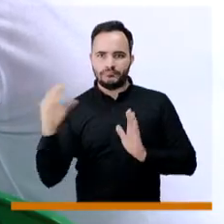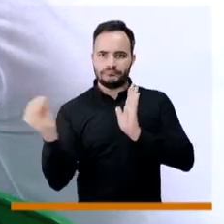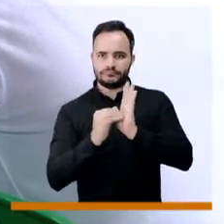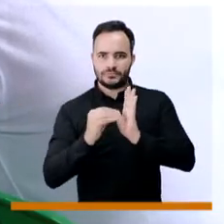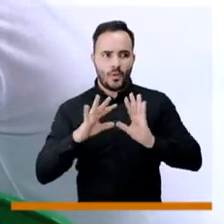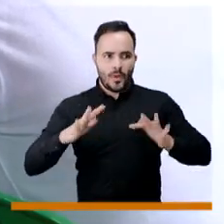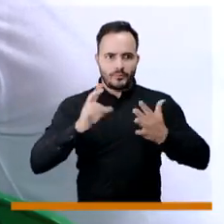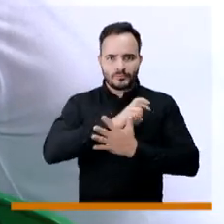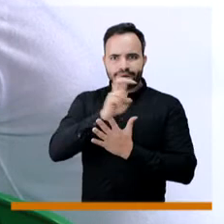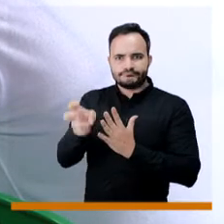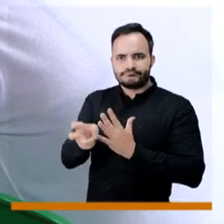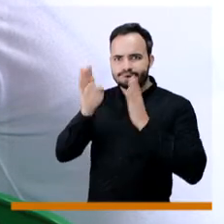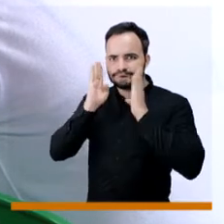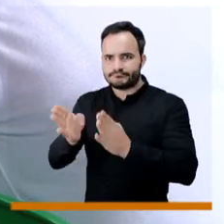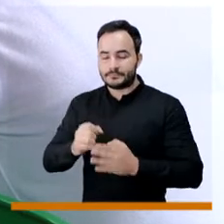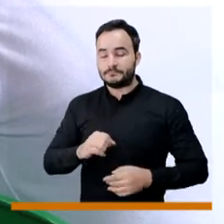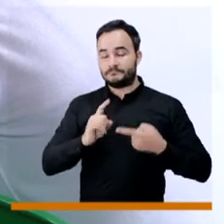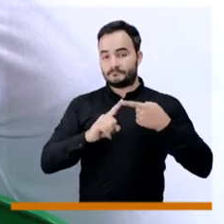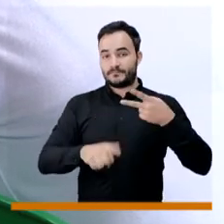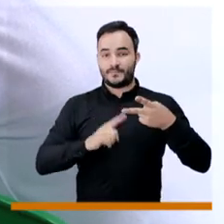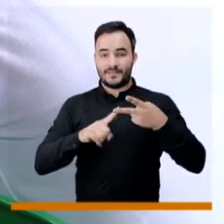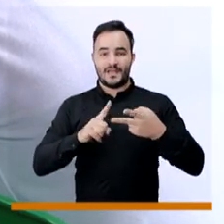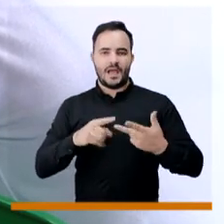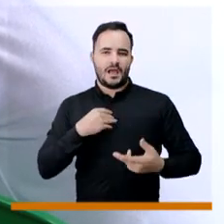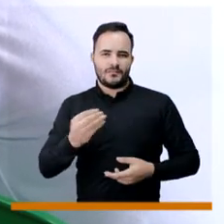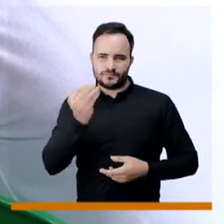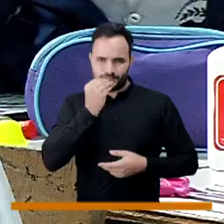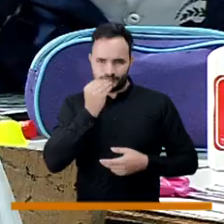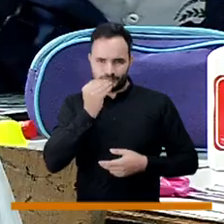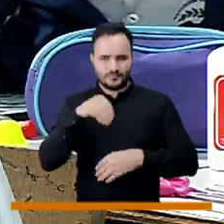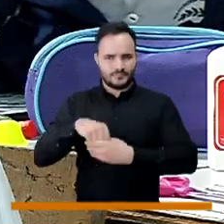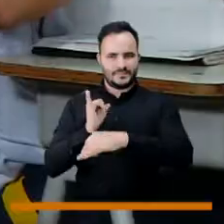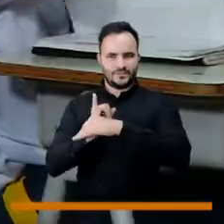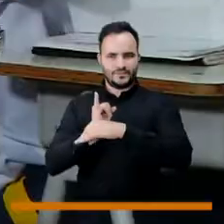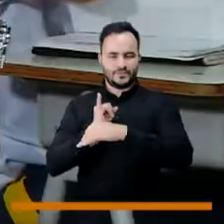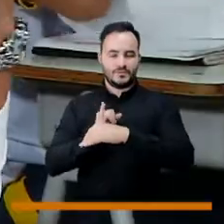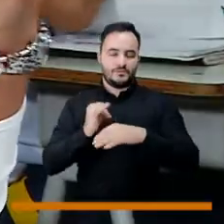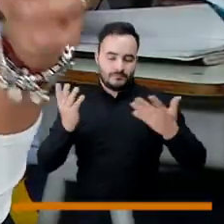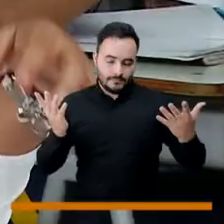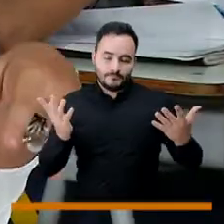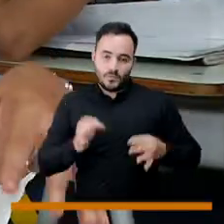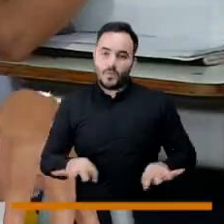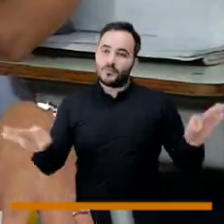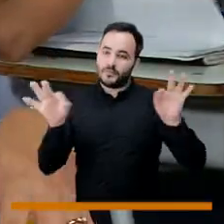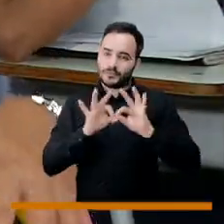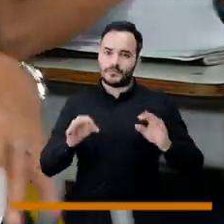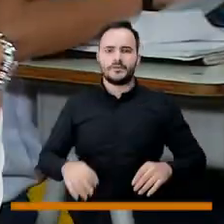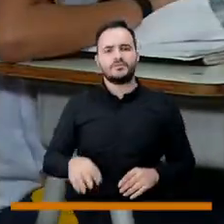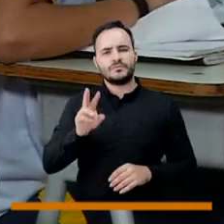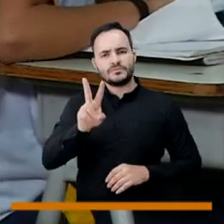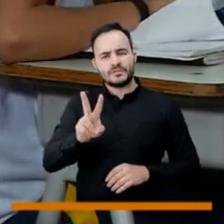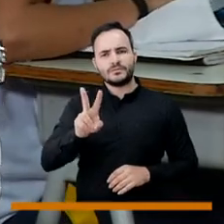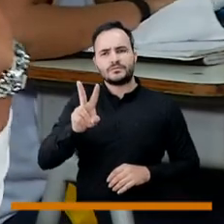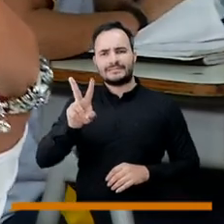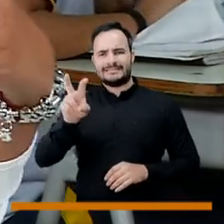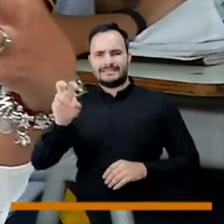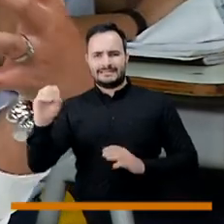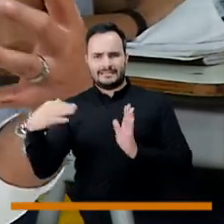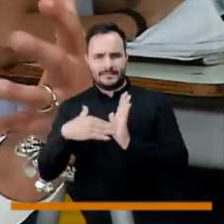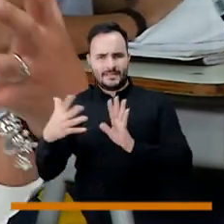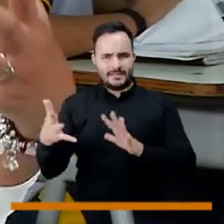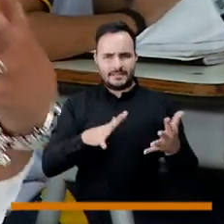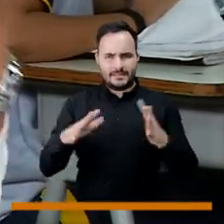es primera primer programa que es fundamental segundo todo lo que tiene que ver con el programa de alimentación escolar actualmente se tiene una cobertura de